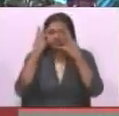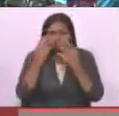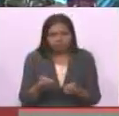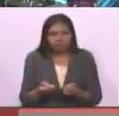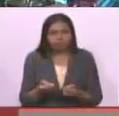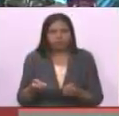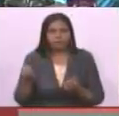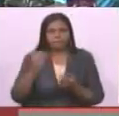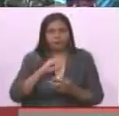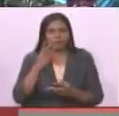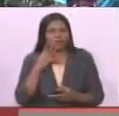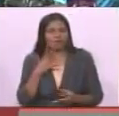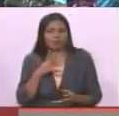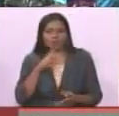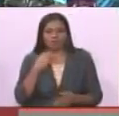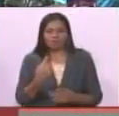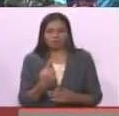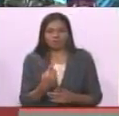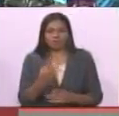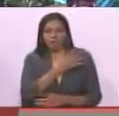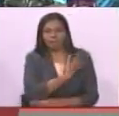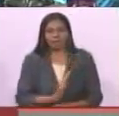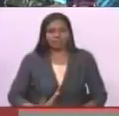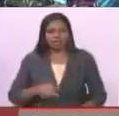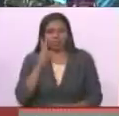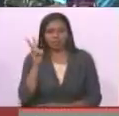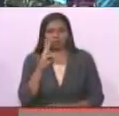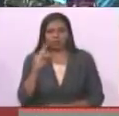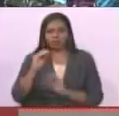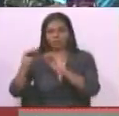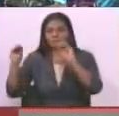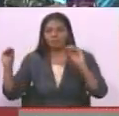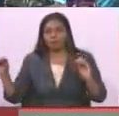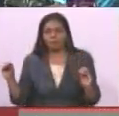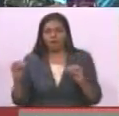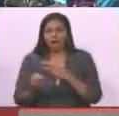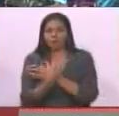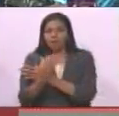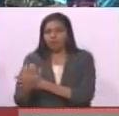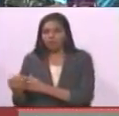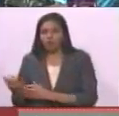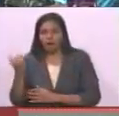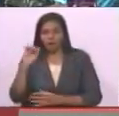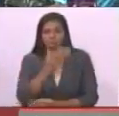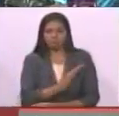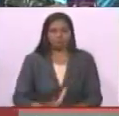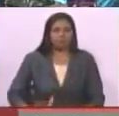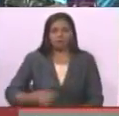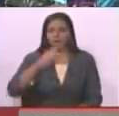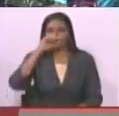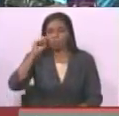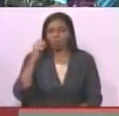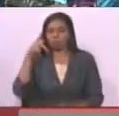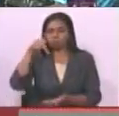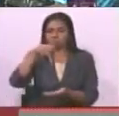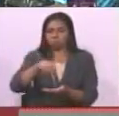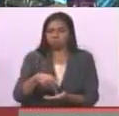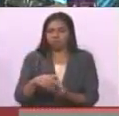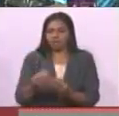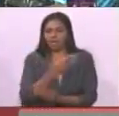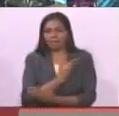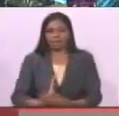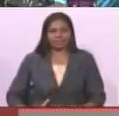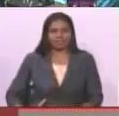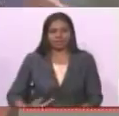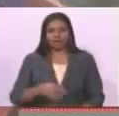quiere hablar con un presidente en Venezuela, llame al Palacio de Miraflores, que ahí estará Nicolás Maduro Moros, que es el